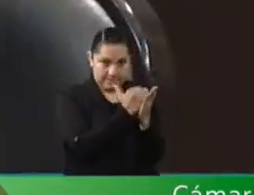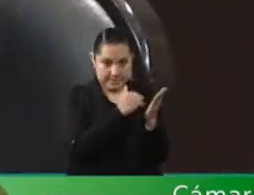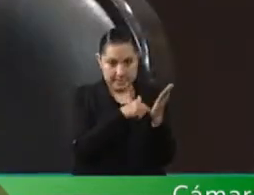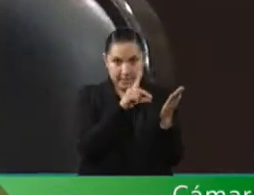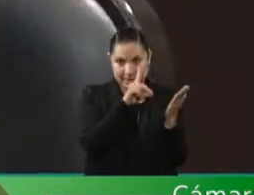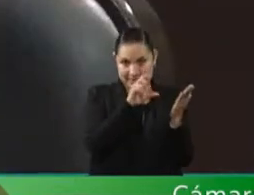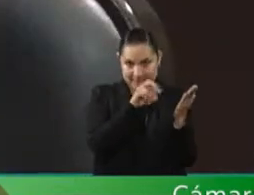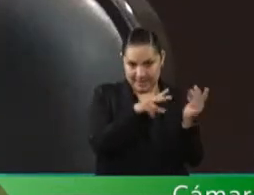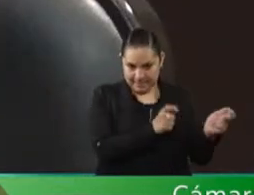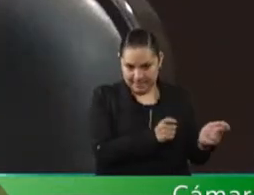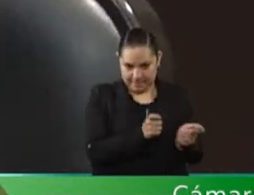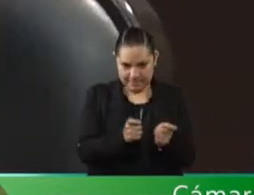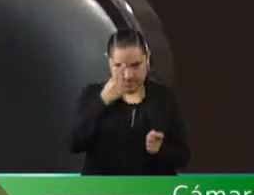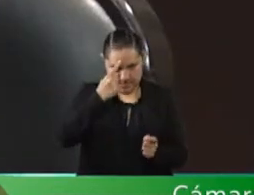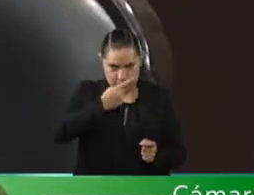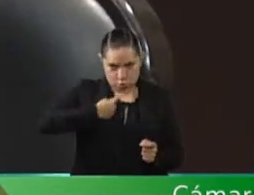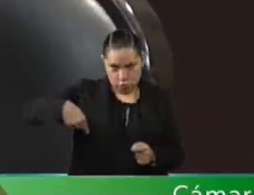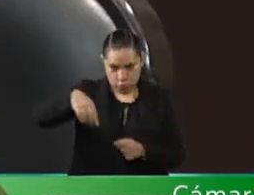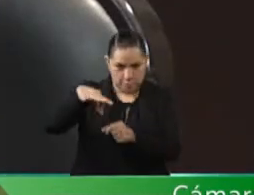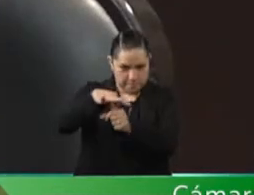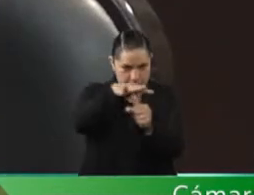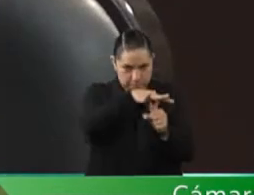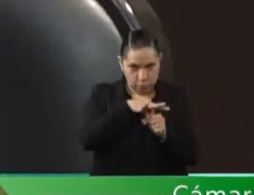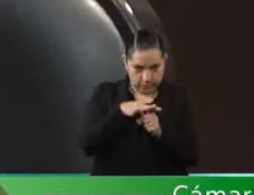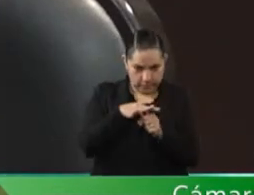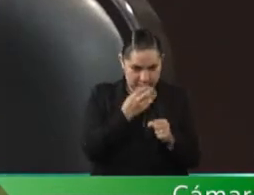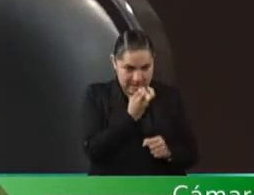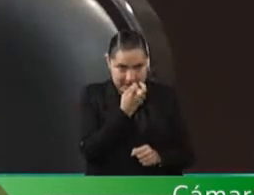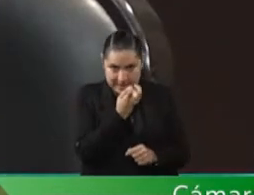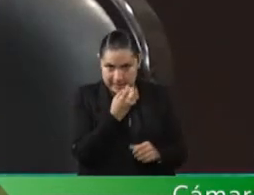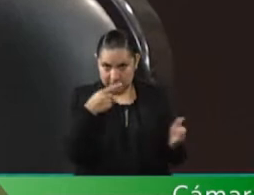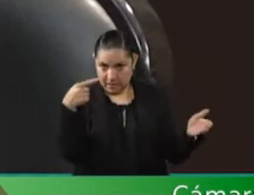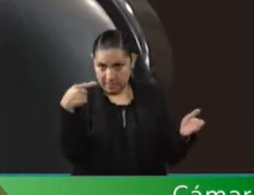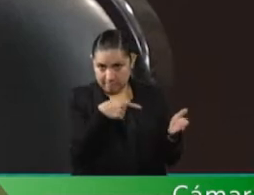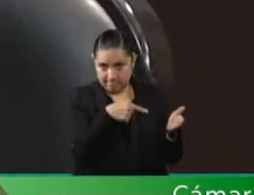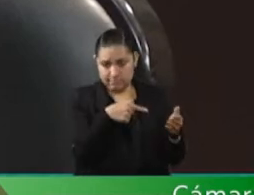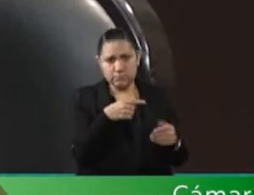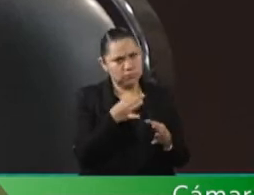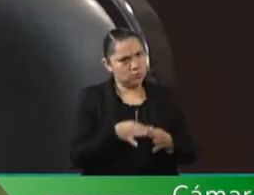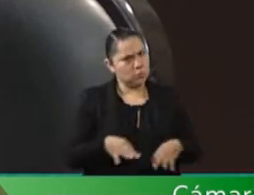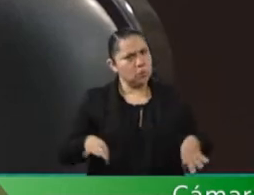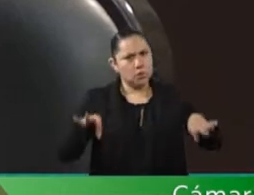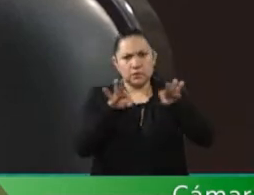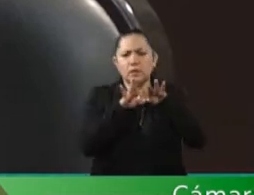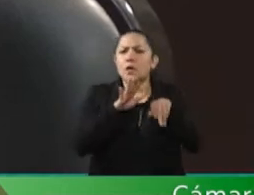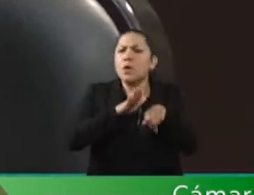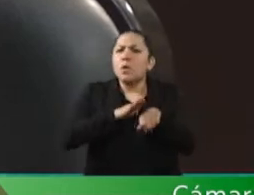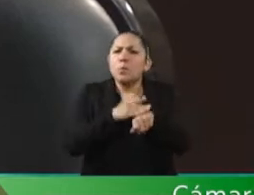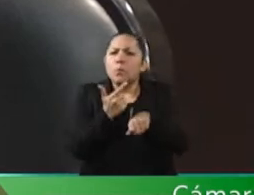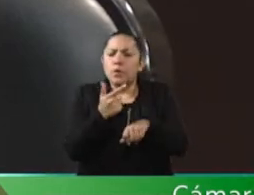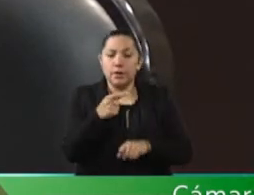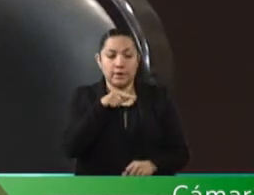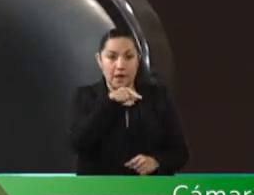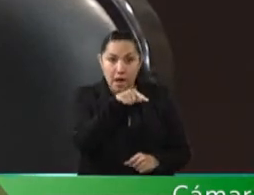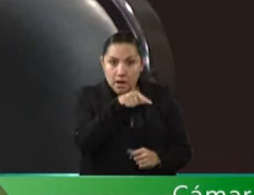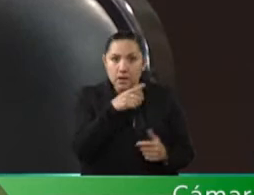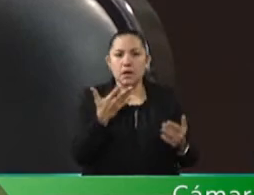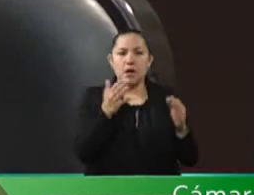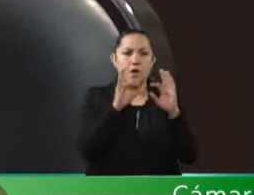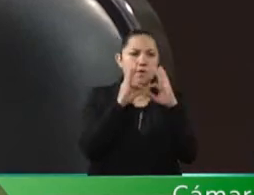consideración es de gran trascendencia porque implica un cambio significativo en las reglas del juego en materia